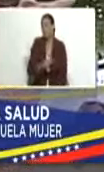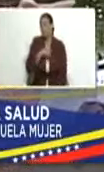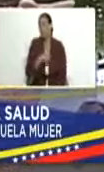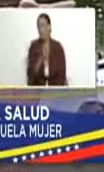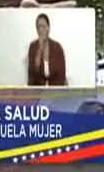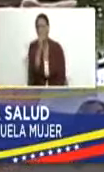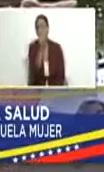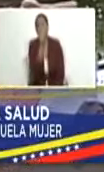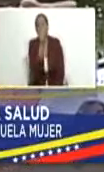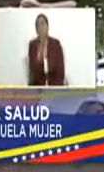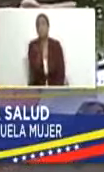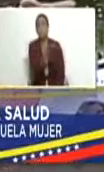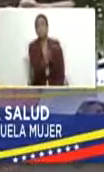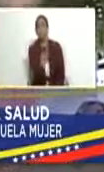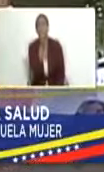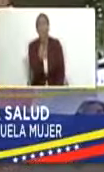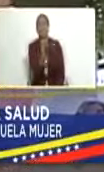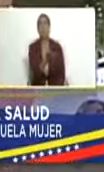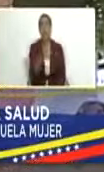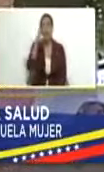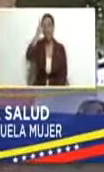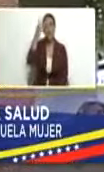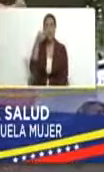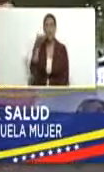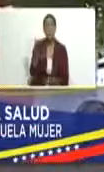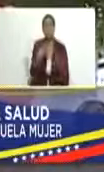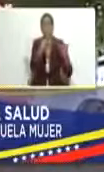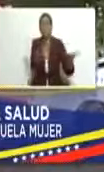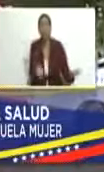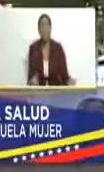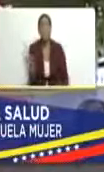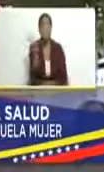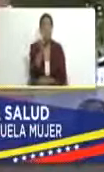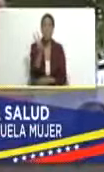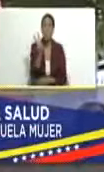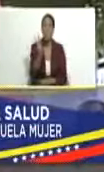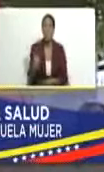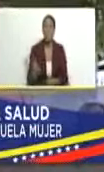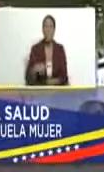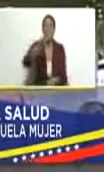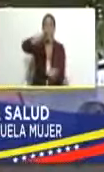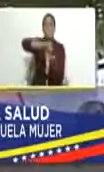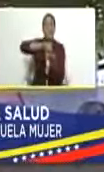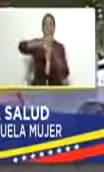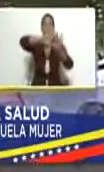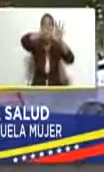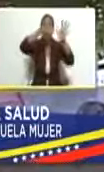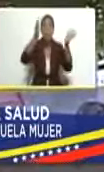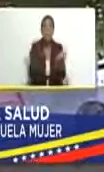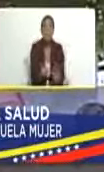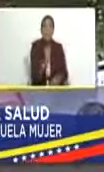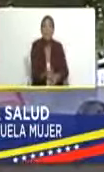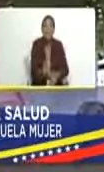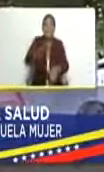¿Qué dijo la derecha de los apellidos y el imperialismo? Que Venezuela iba a ser el epicentro de la pandemia.